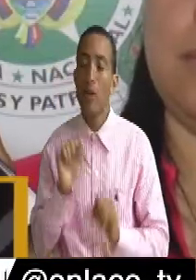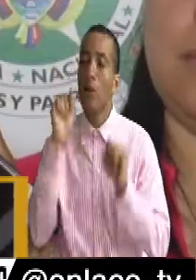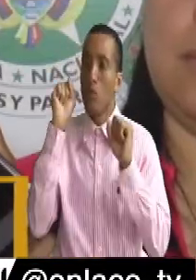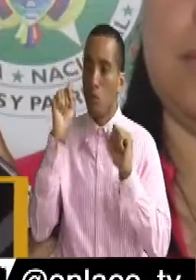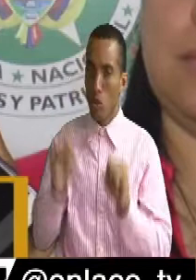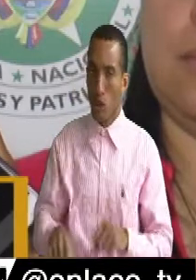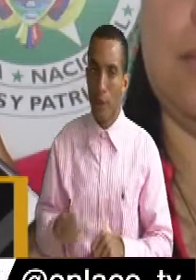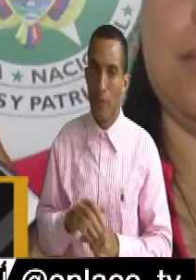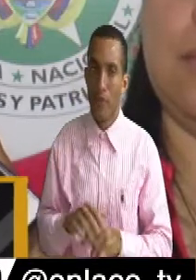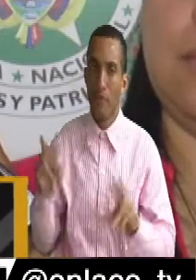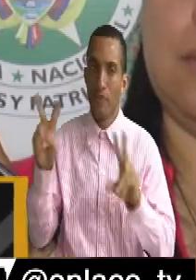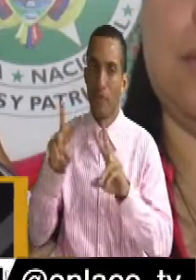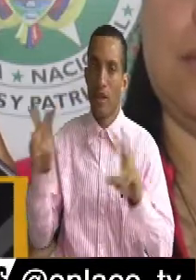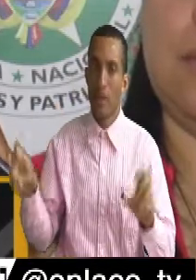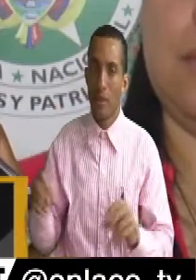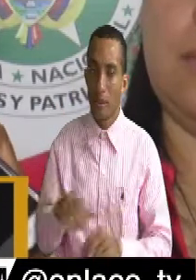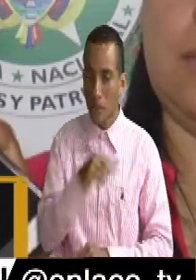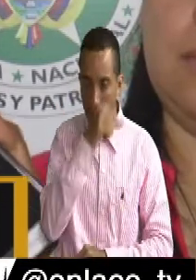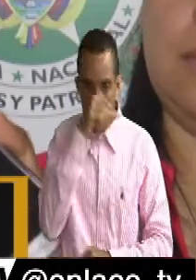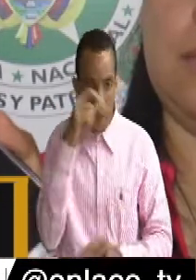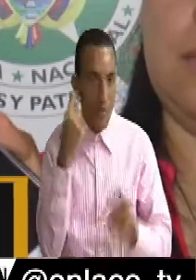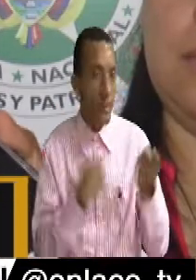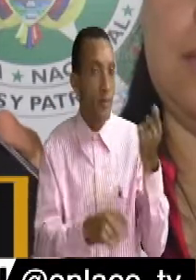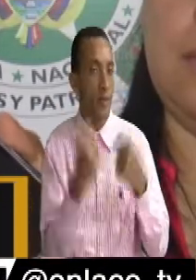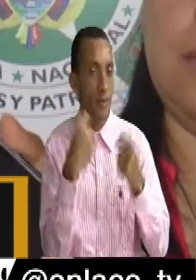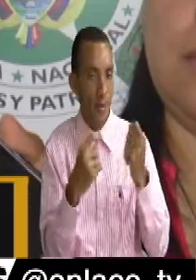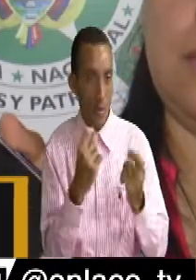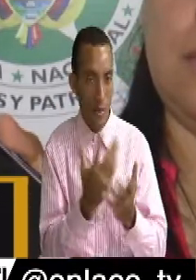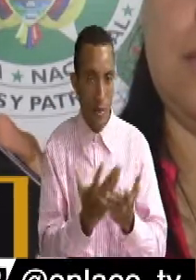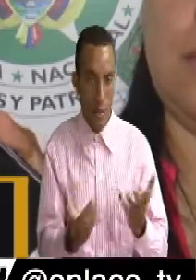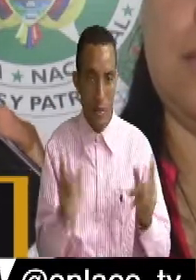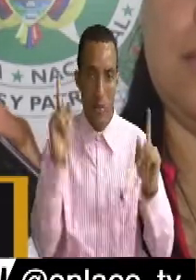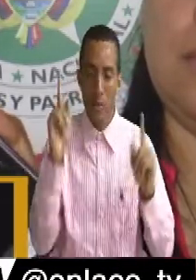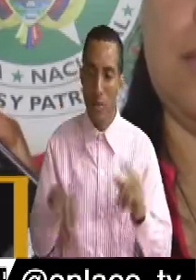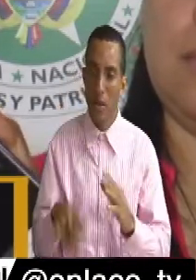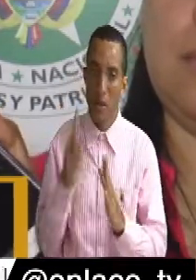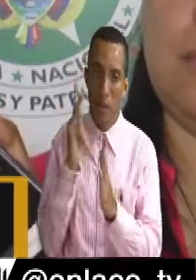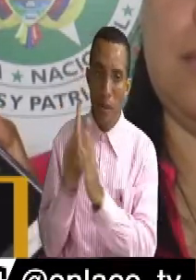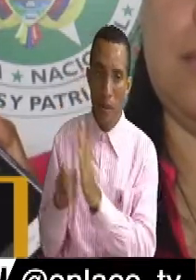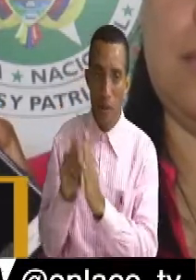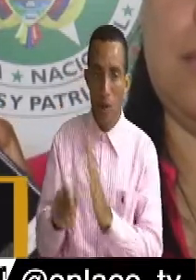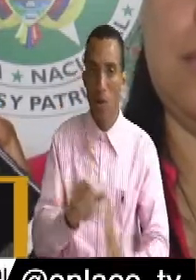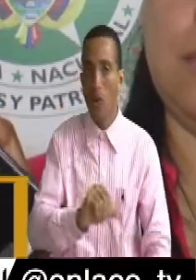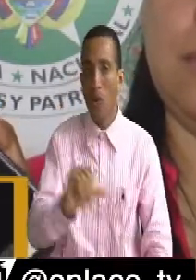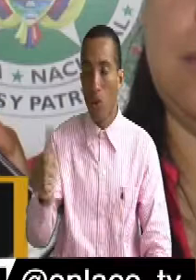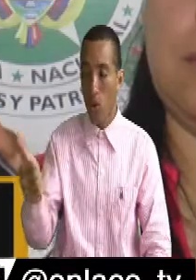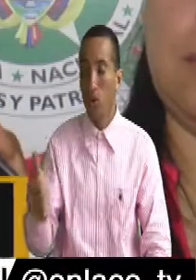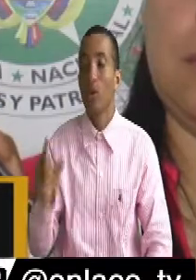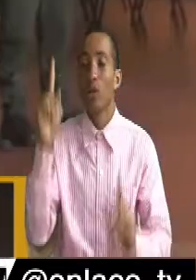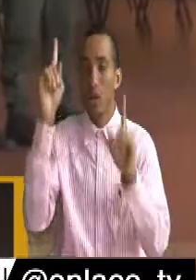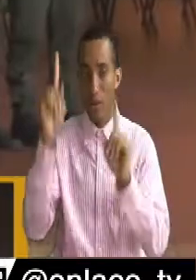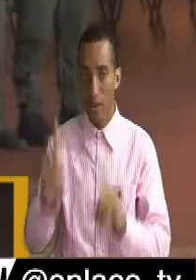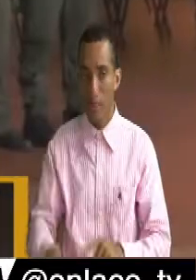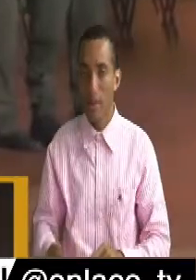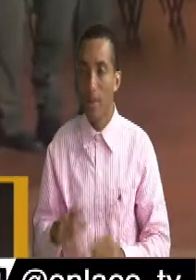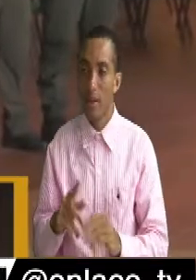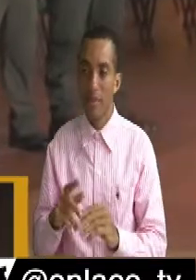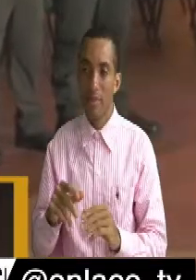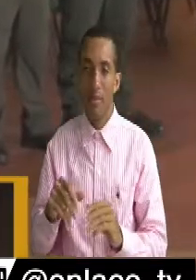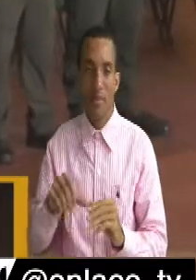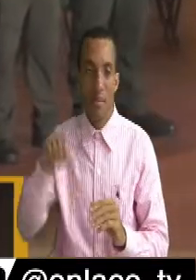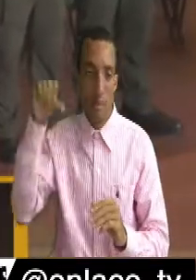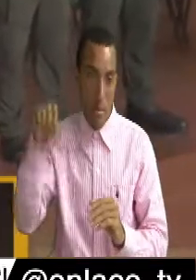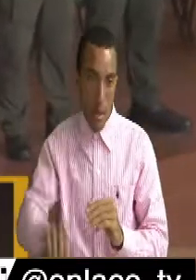temas relacionados con tráfico de estupefacientes, con homicidios y otros delitos conexos que vienen parte de la investigación. También